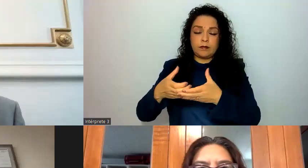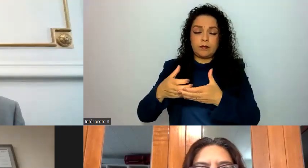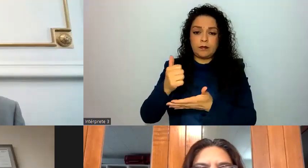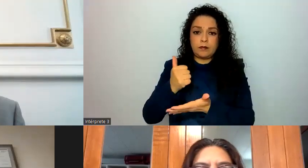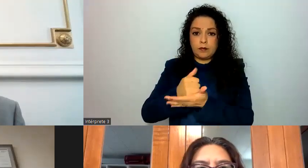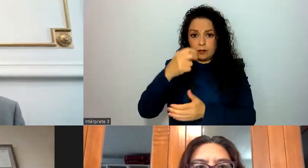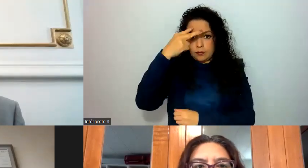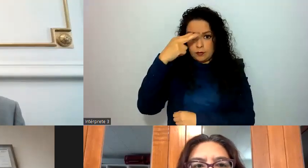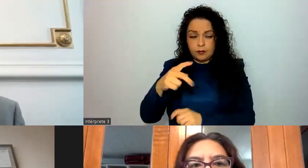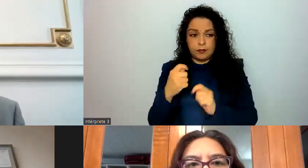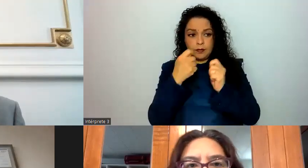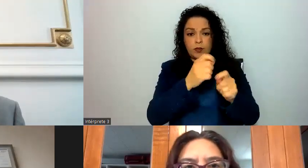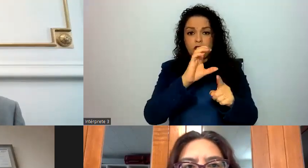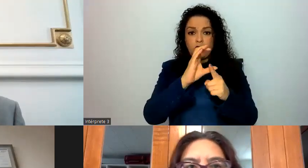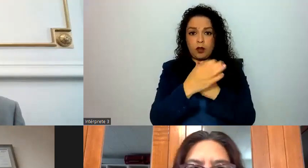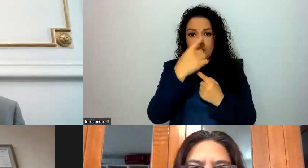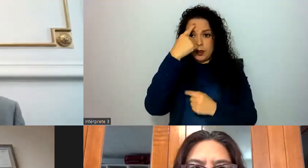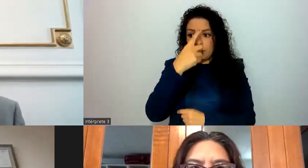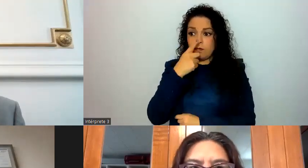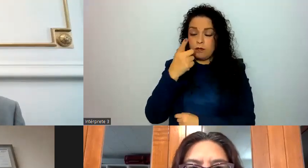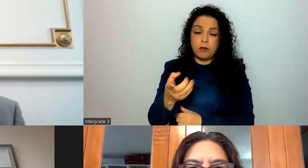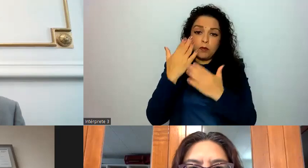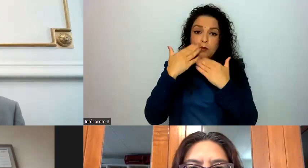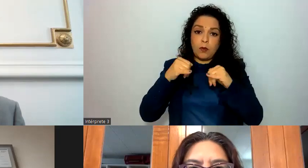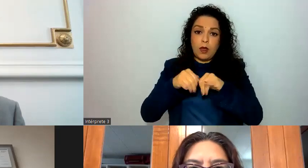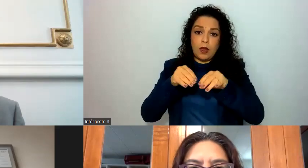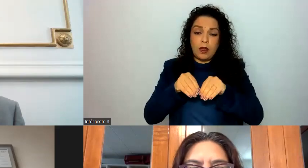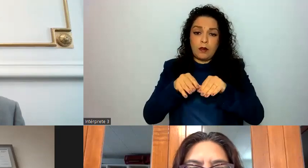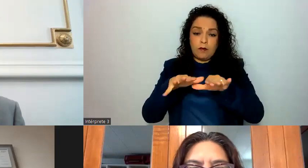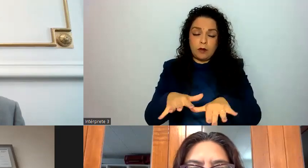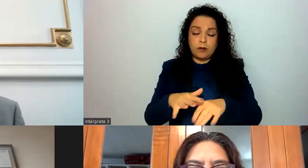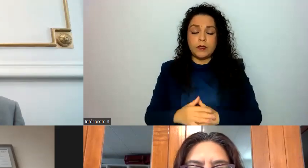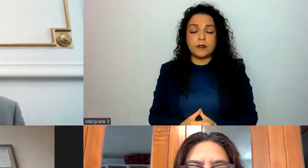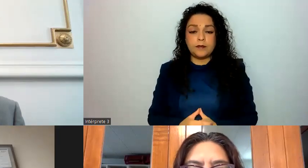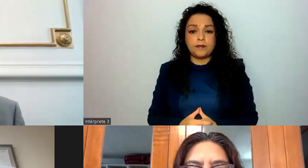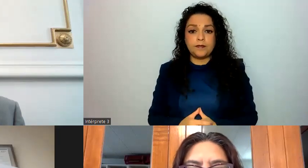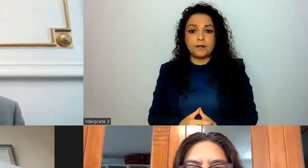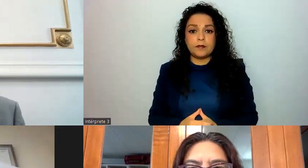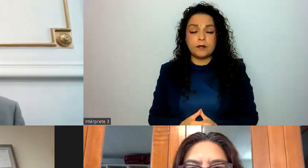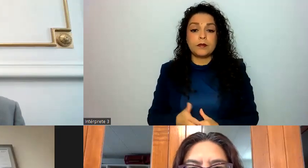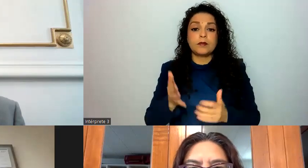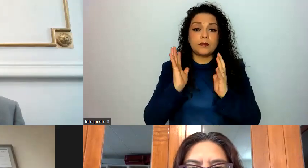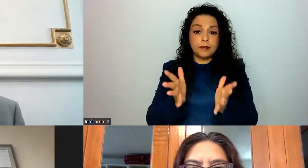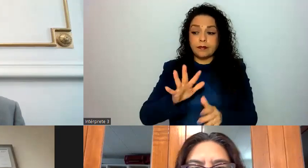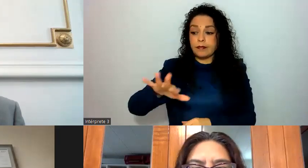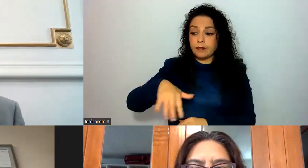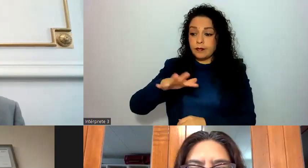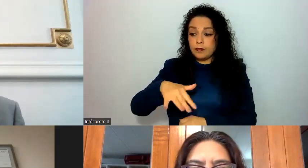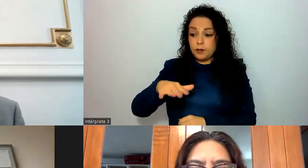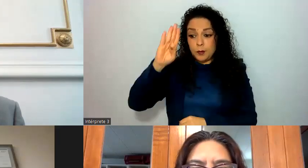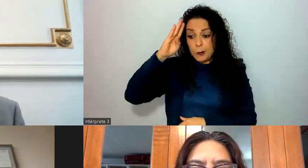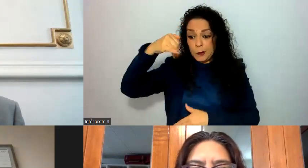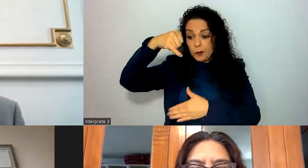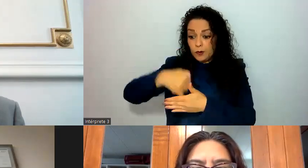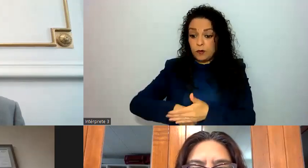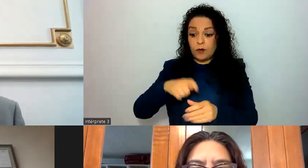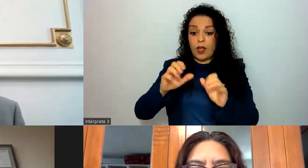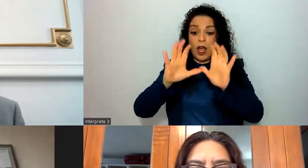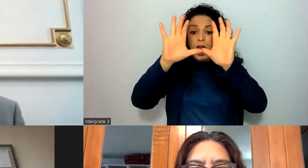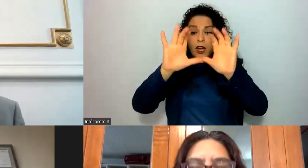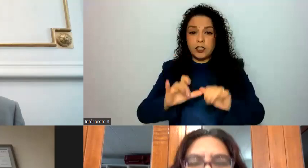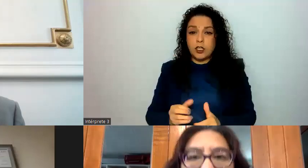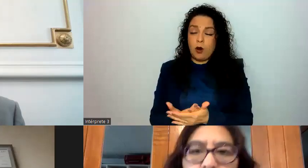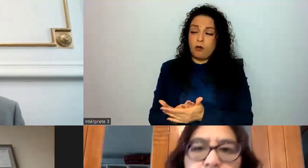para declarar la inexistencia de la información requerida, toda vez que, después de realizar una búsqueda en el archivo histórico de proceso